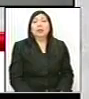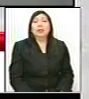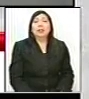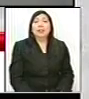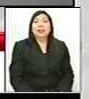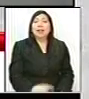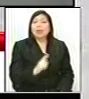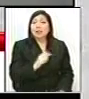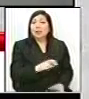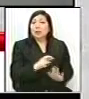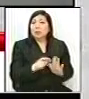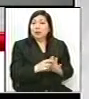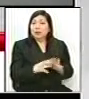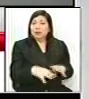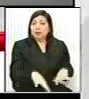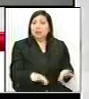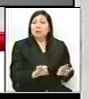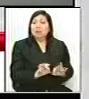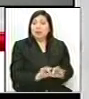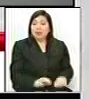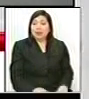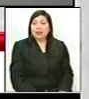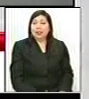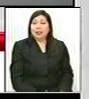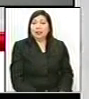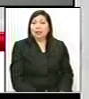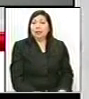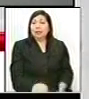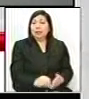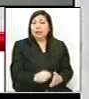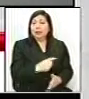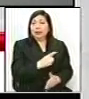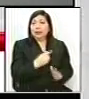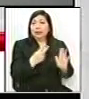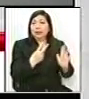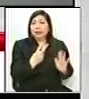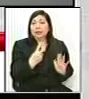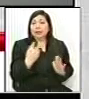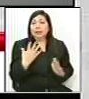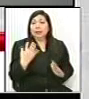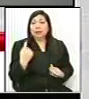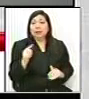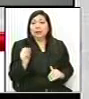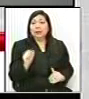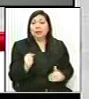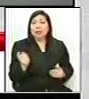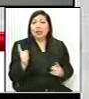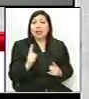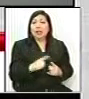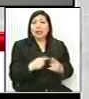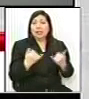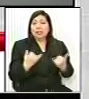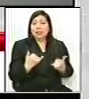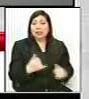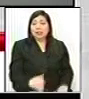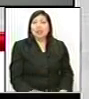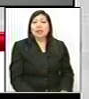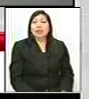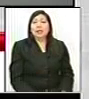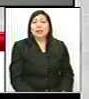Tohto-Condorjocha-Vilcarhuamán es otro proyecto importante que nos ha costado 175 millones de soles. Hasta hoy hemos